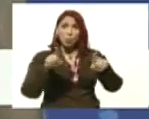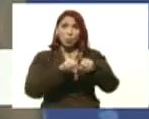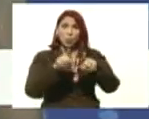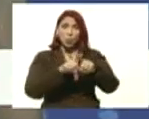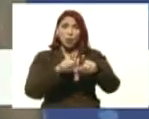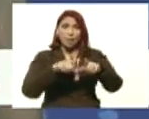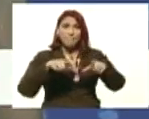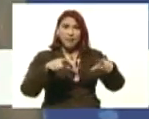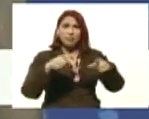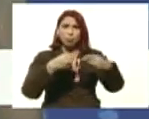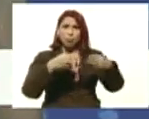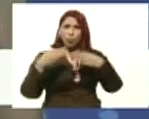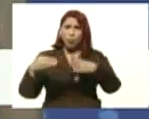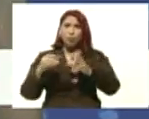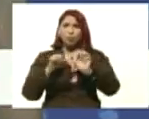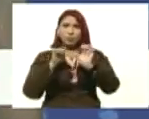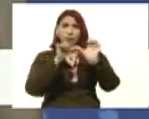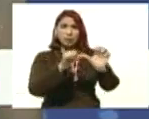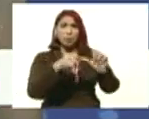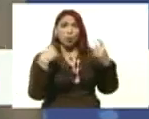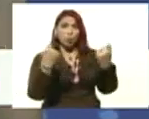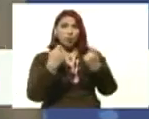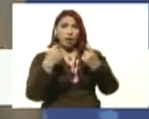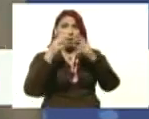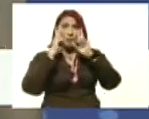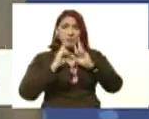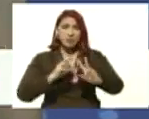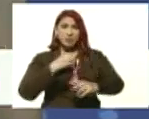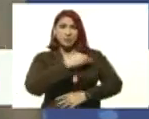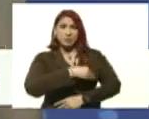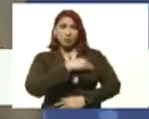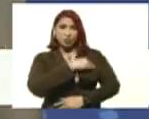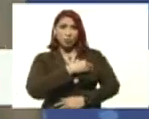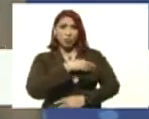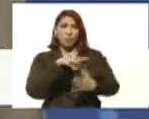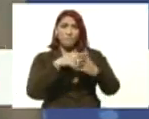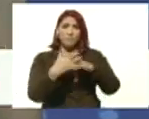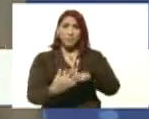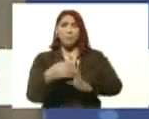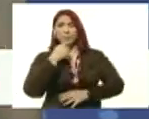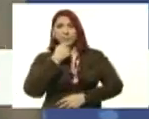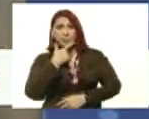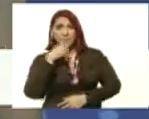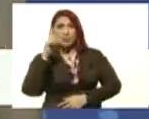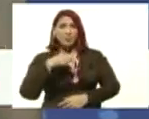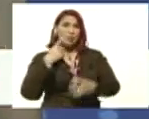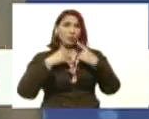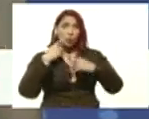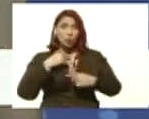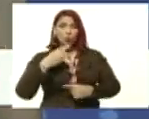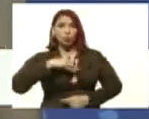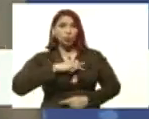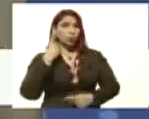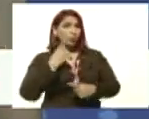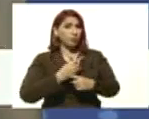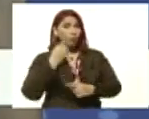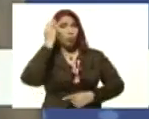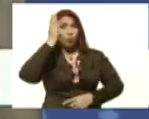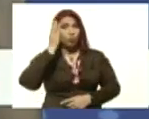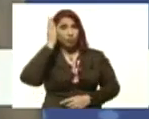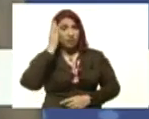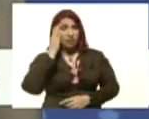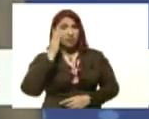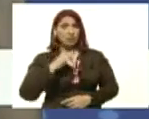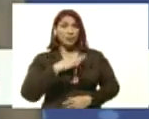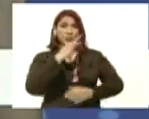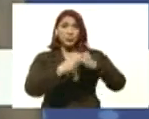seguimos con las jornadas de desinfección a través de la Misión Venezuela Bella y Barrio Nuevo, Barrio Tricolor. Pero debemos tener conciencia que la